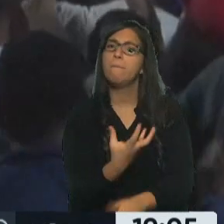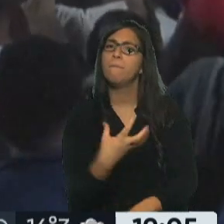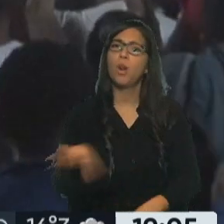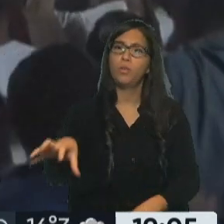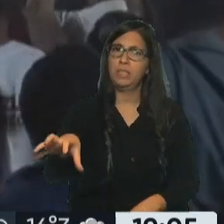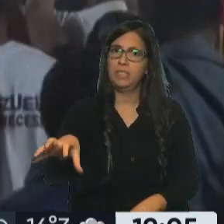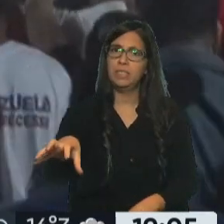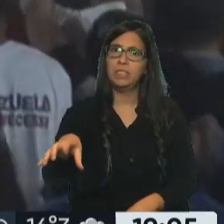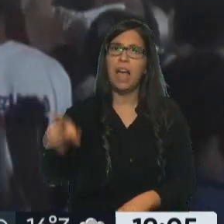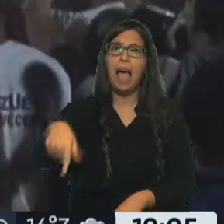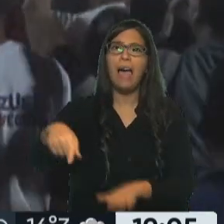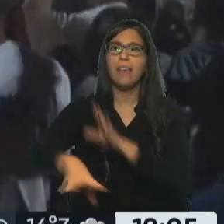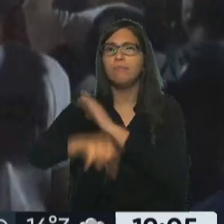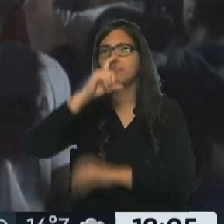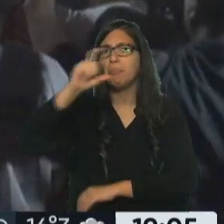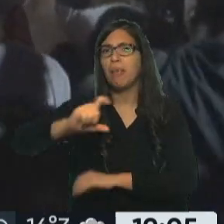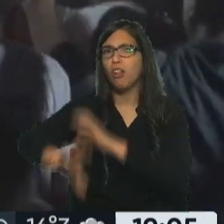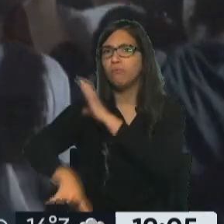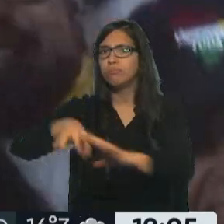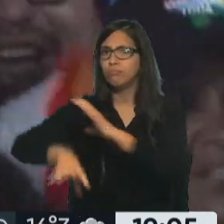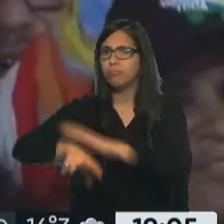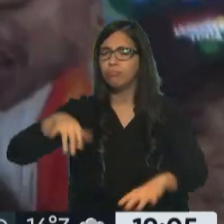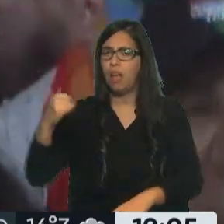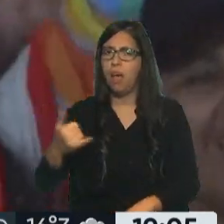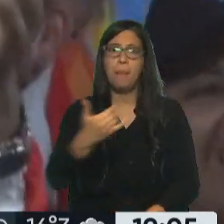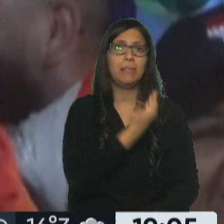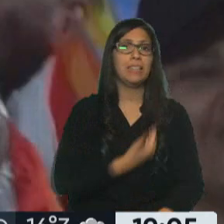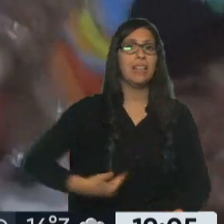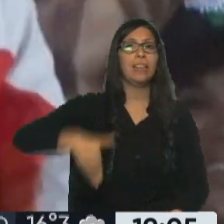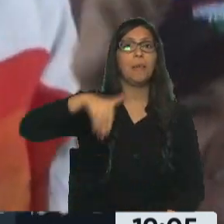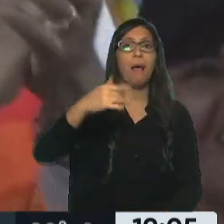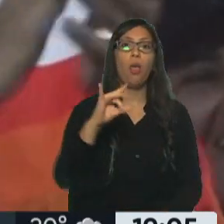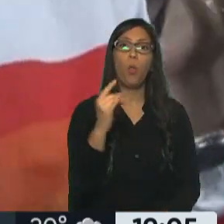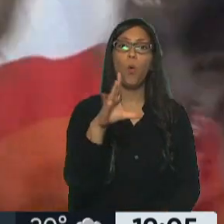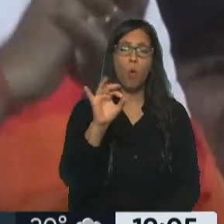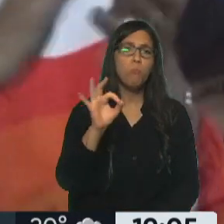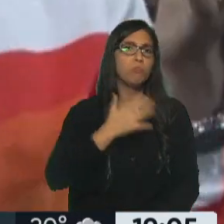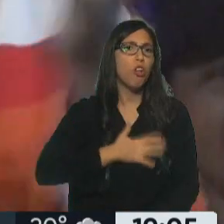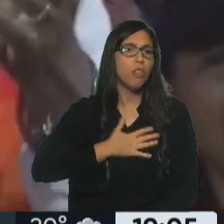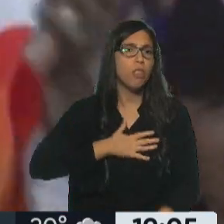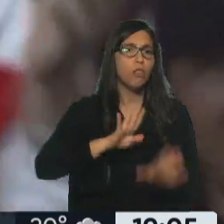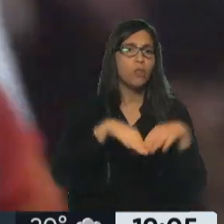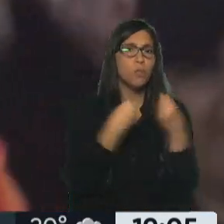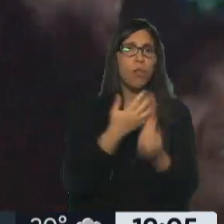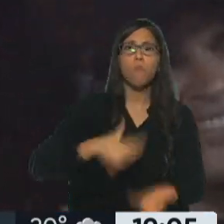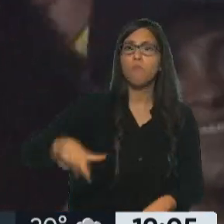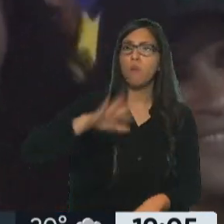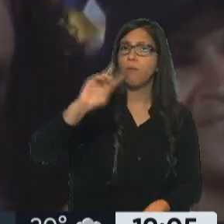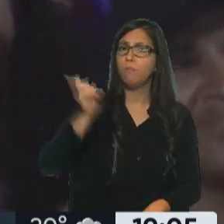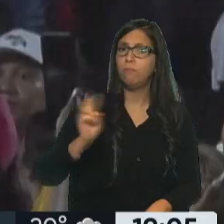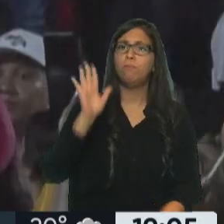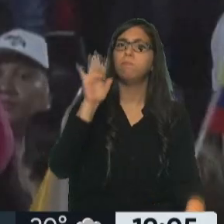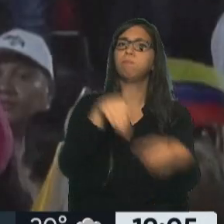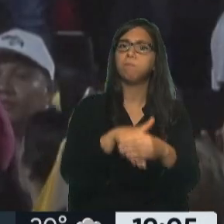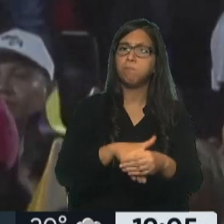esta zona rica en petróleo. El presidente Nicolás Maduro celebró los resultados. El pueblo venezolano ha hablado